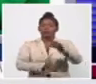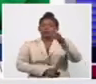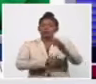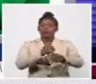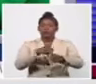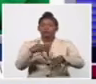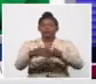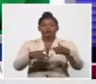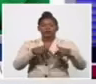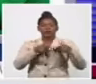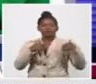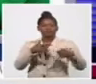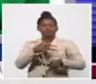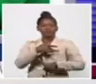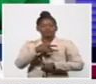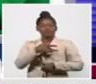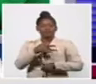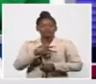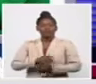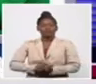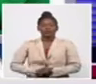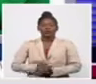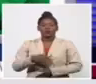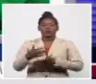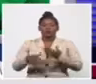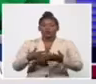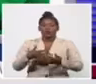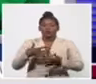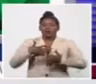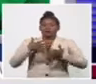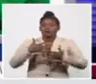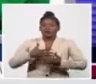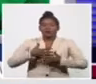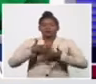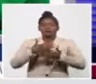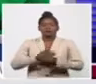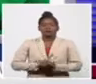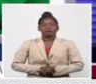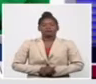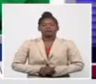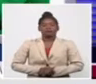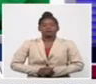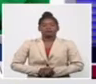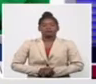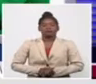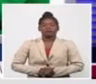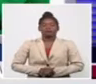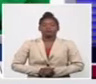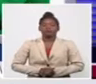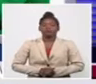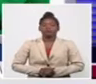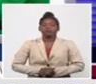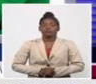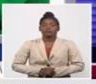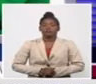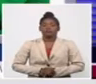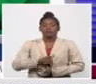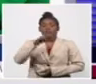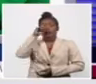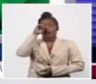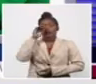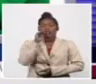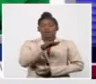isquémica, insuficiencia cardíaca, que estuvo una estancia muy